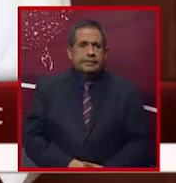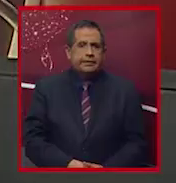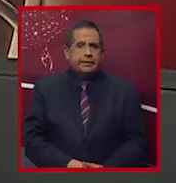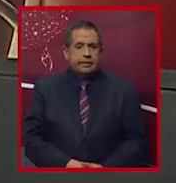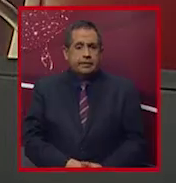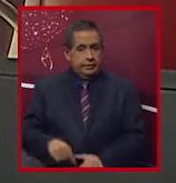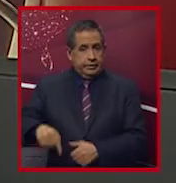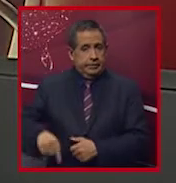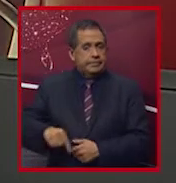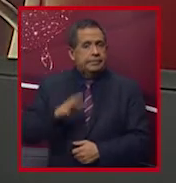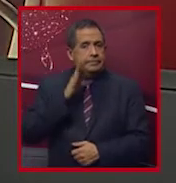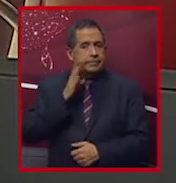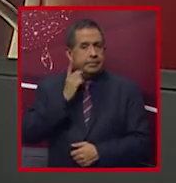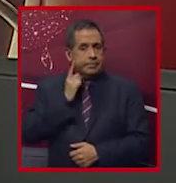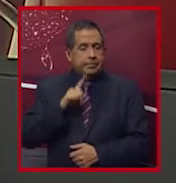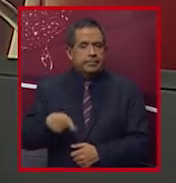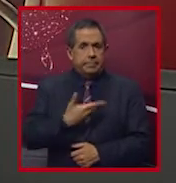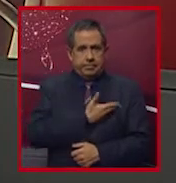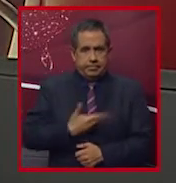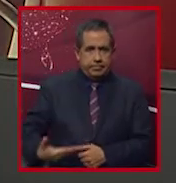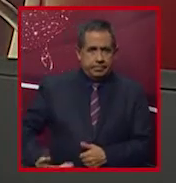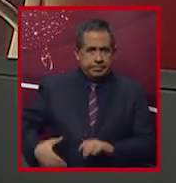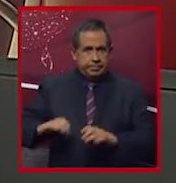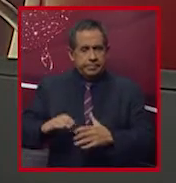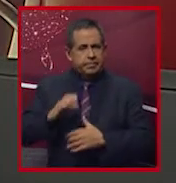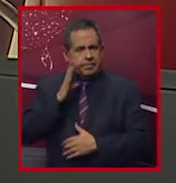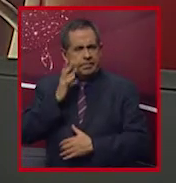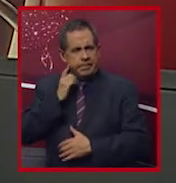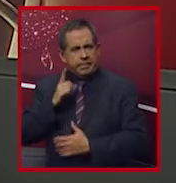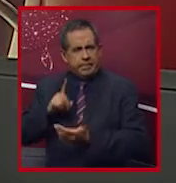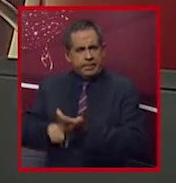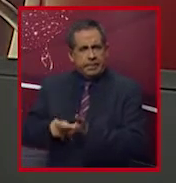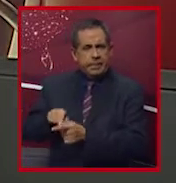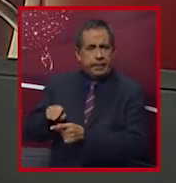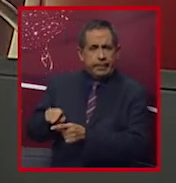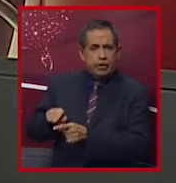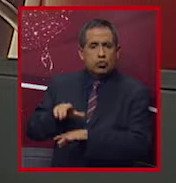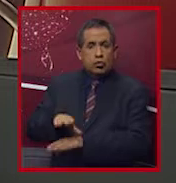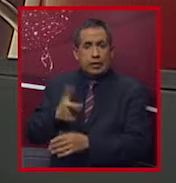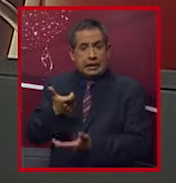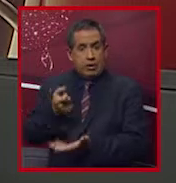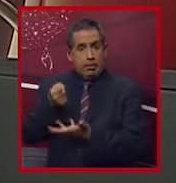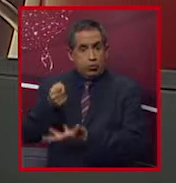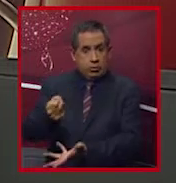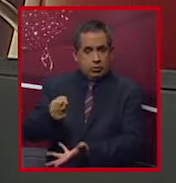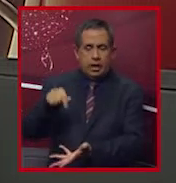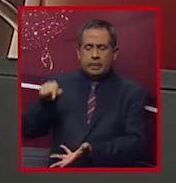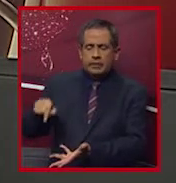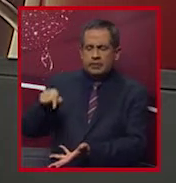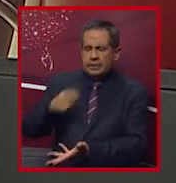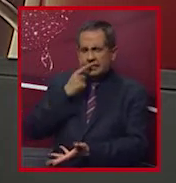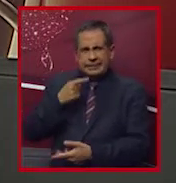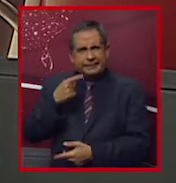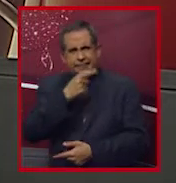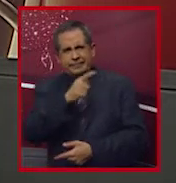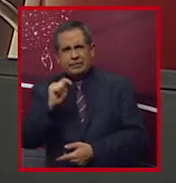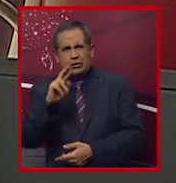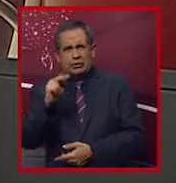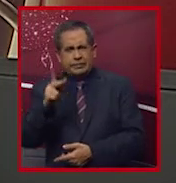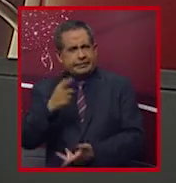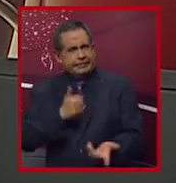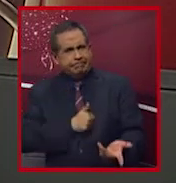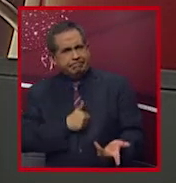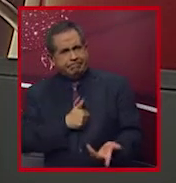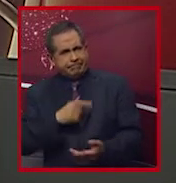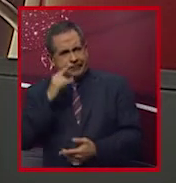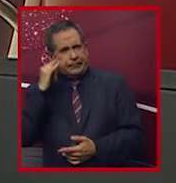Bueno, aquí en San Lázaro, el presidente de la Comisión de Presupuesto de la Cámara de Diputados calificó de lamentable la postura de Donald Trump, así como los efectos